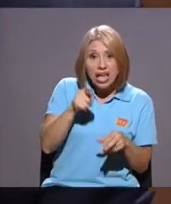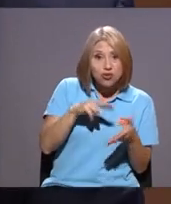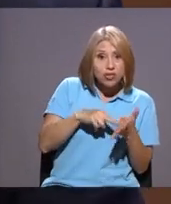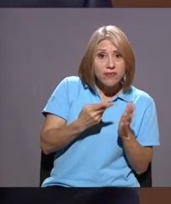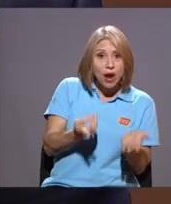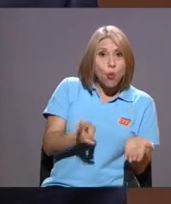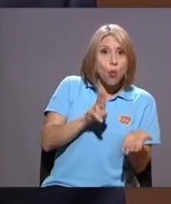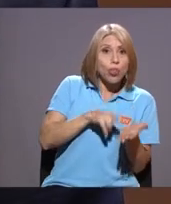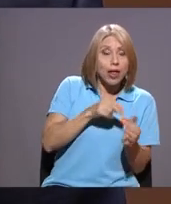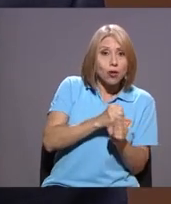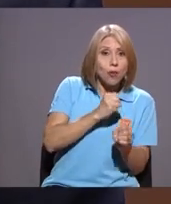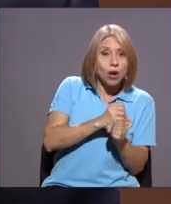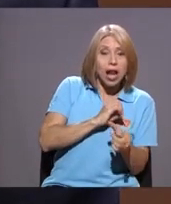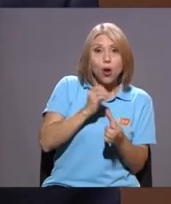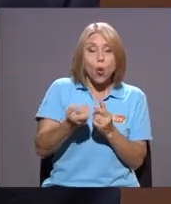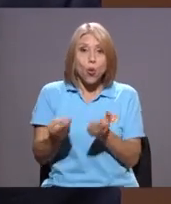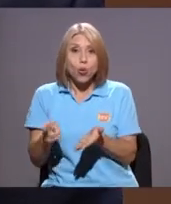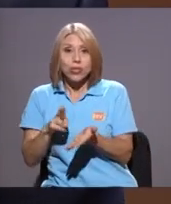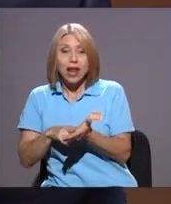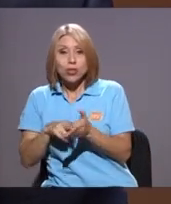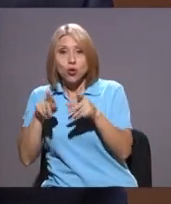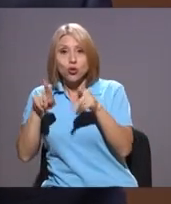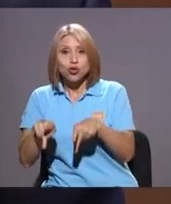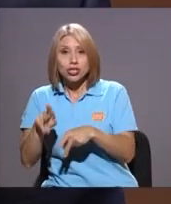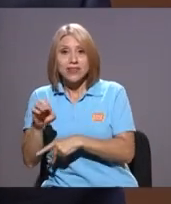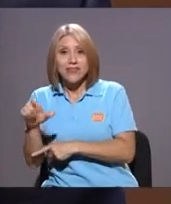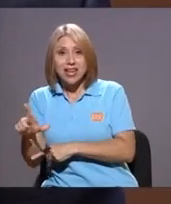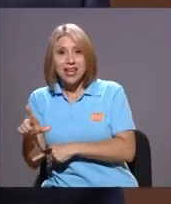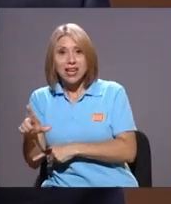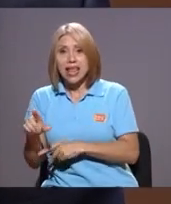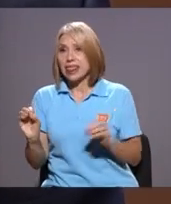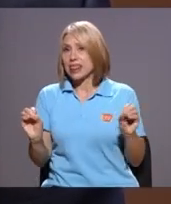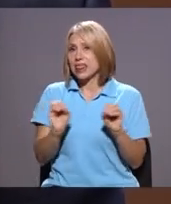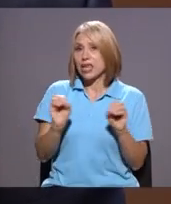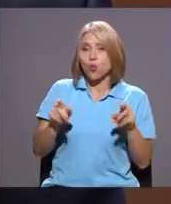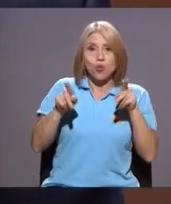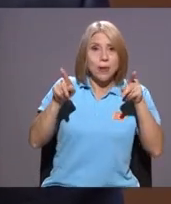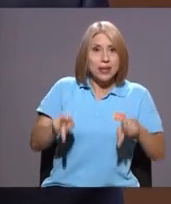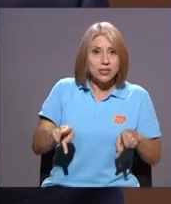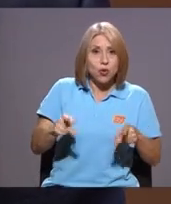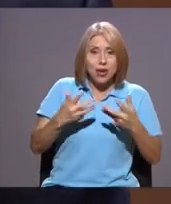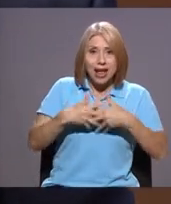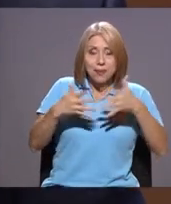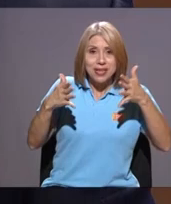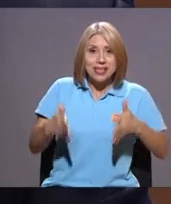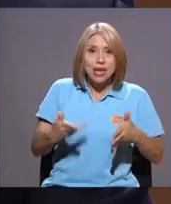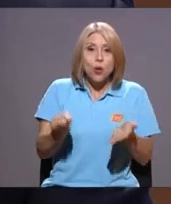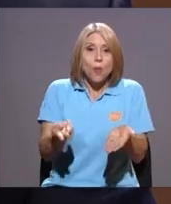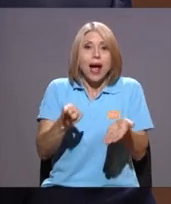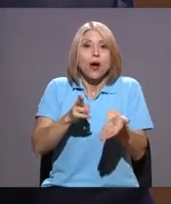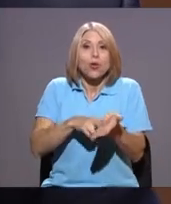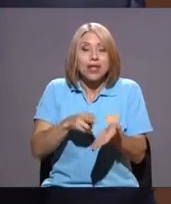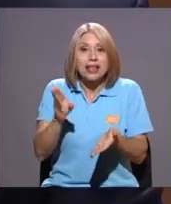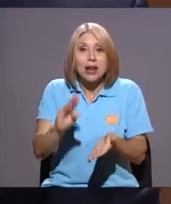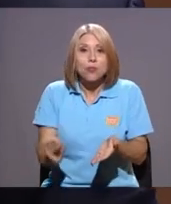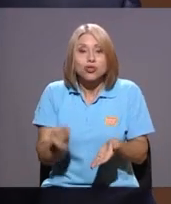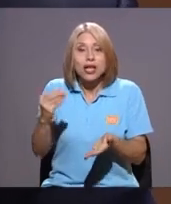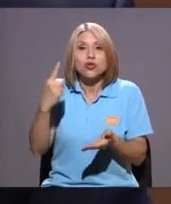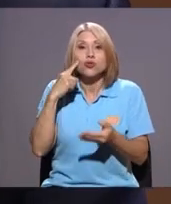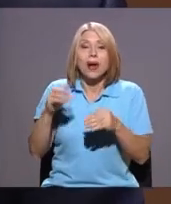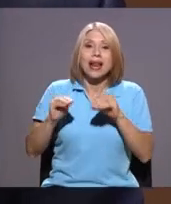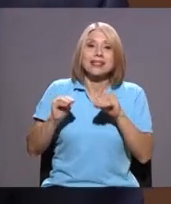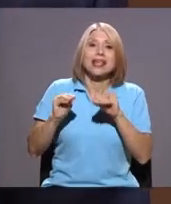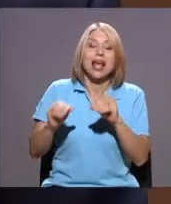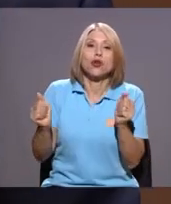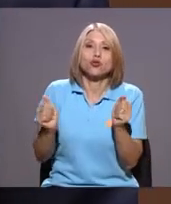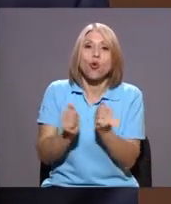o si es un contrato civil ya nadie en su pleno juicio a nivel de un empresario va a contratar muchachos para enseñarlos con un